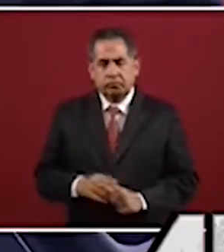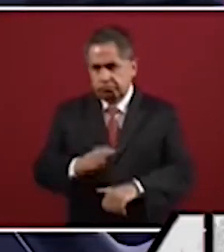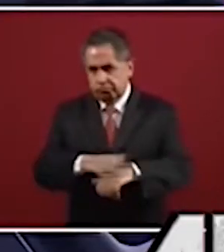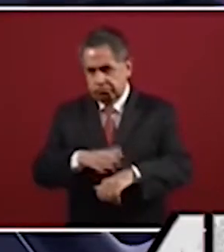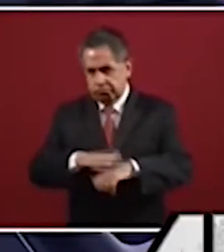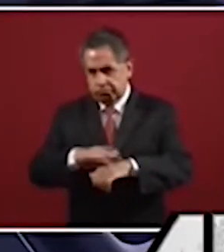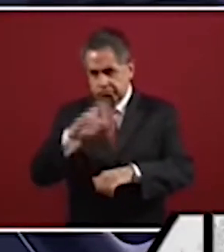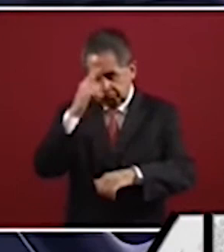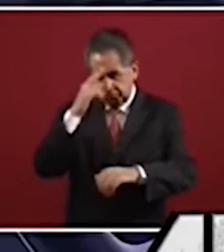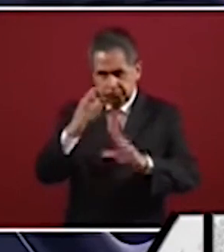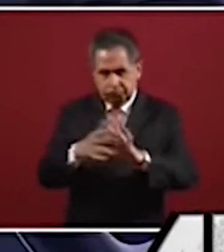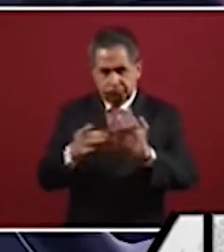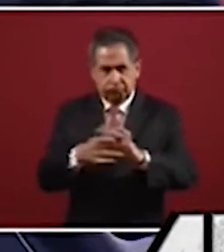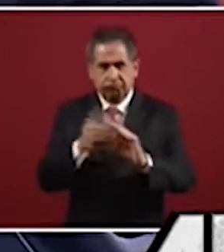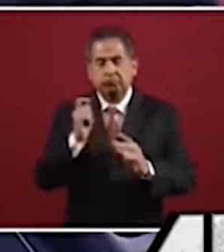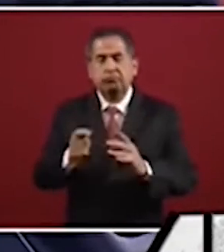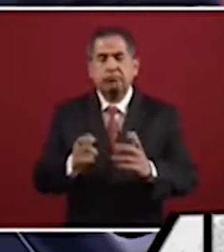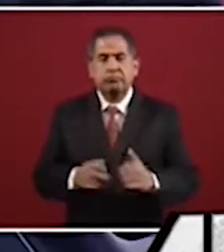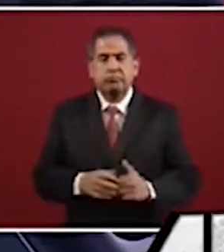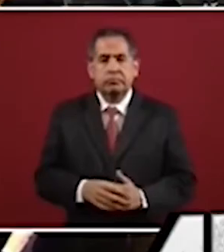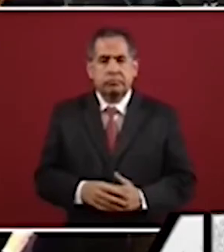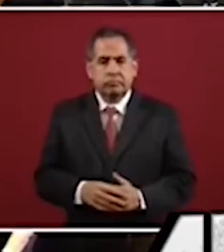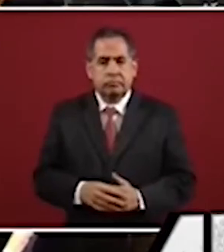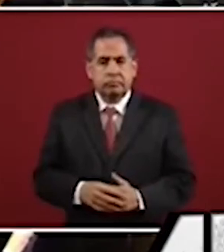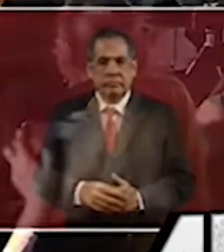Recordar que